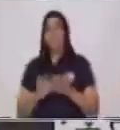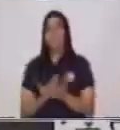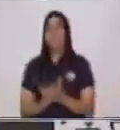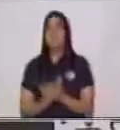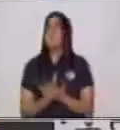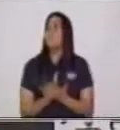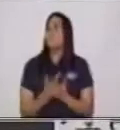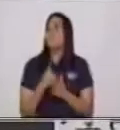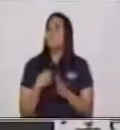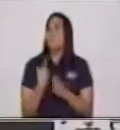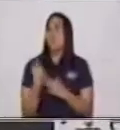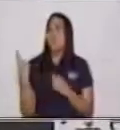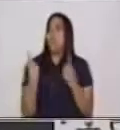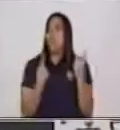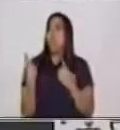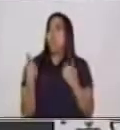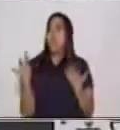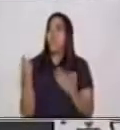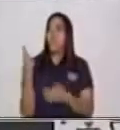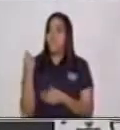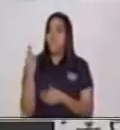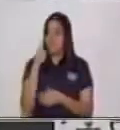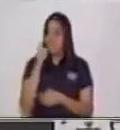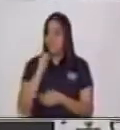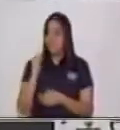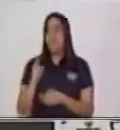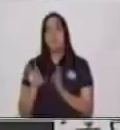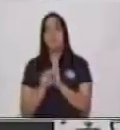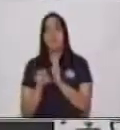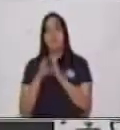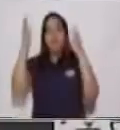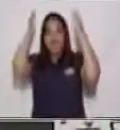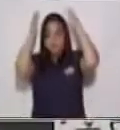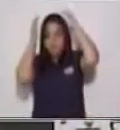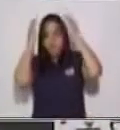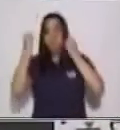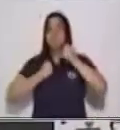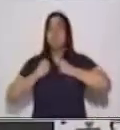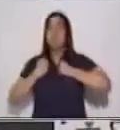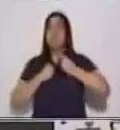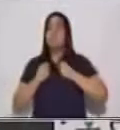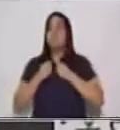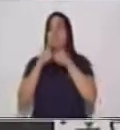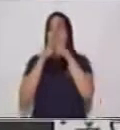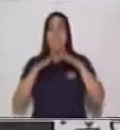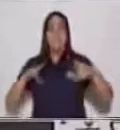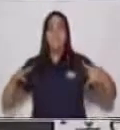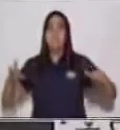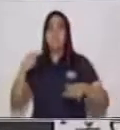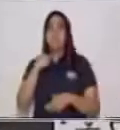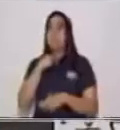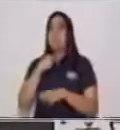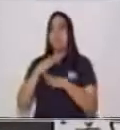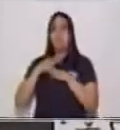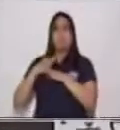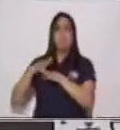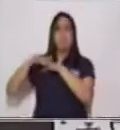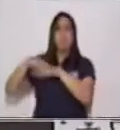crees que hace falta? Y las vas a trabajar. El panda es un animal en peligro de extinción.